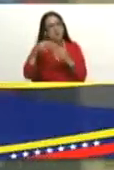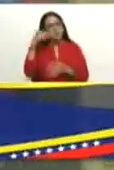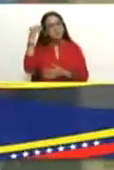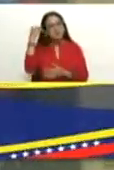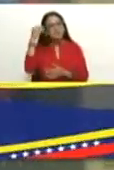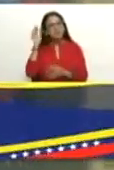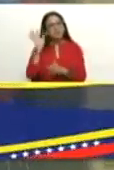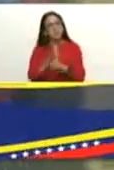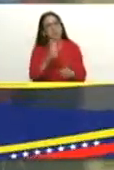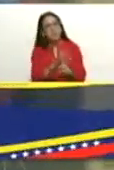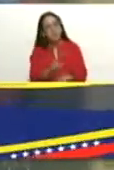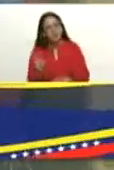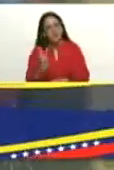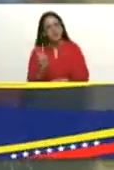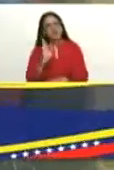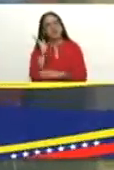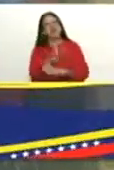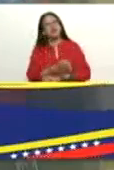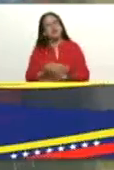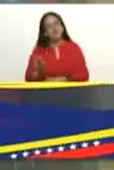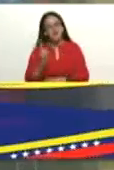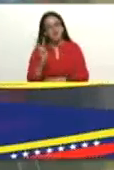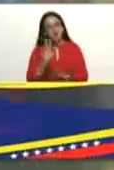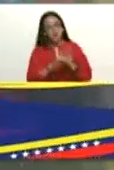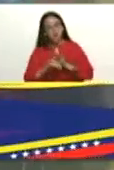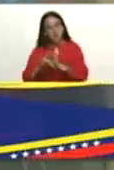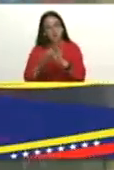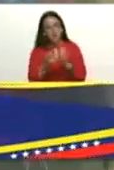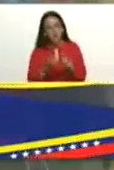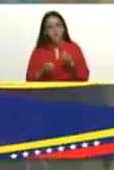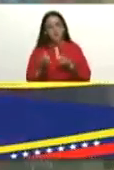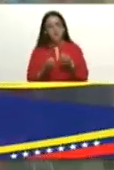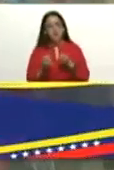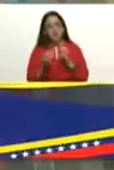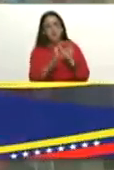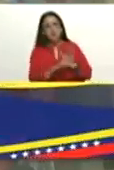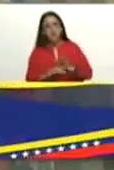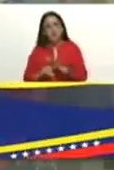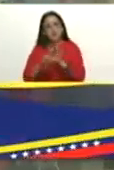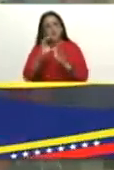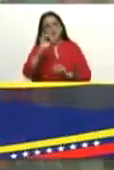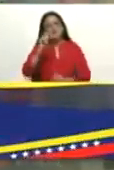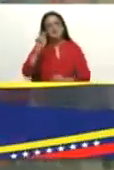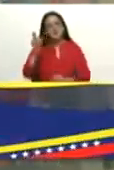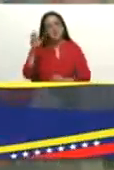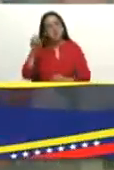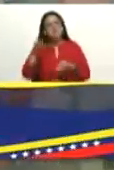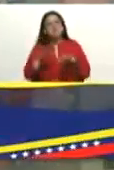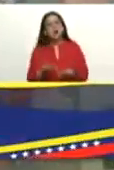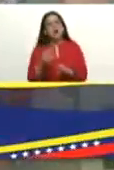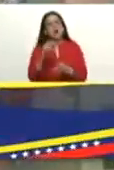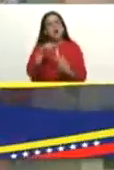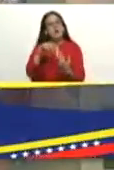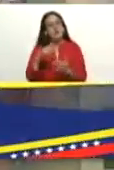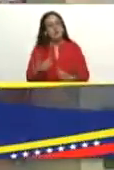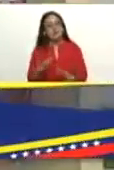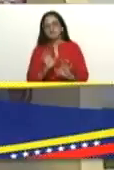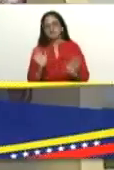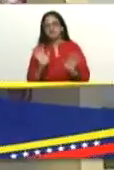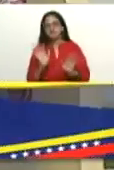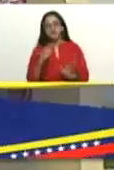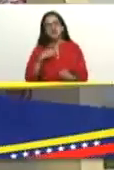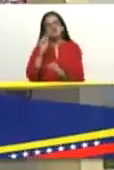golpeándonos, sancionándonos, robándonos el dinero, robándonos Citgo, va a detener la revolución bolivariana. Y yo le